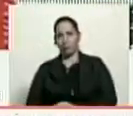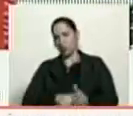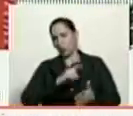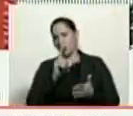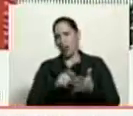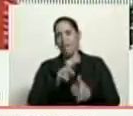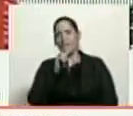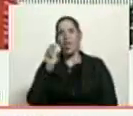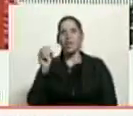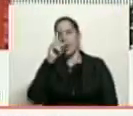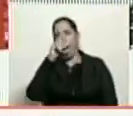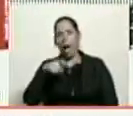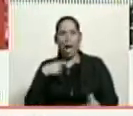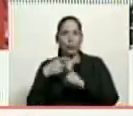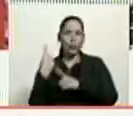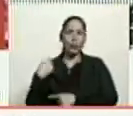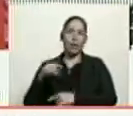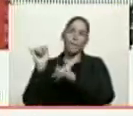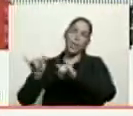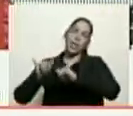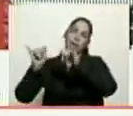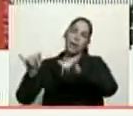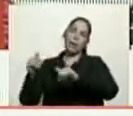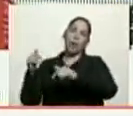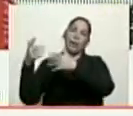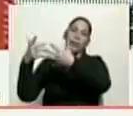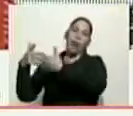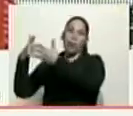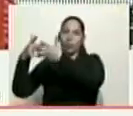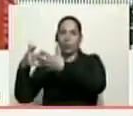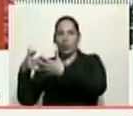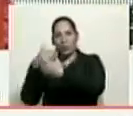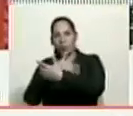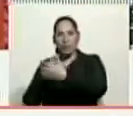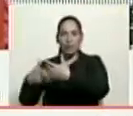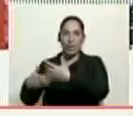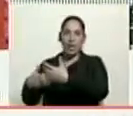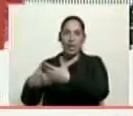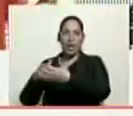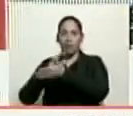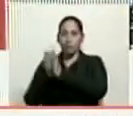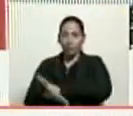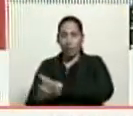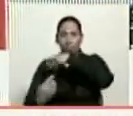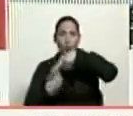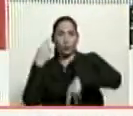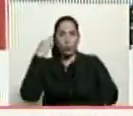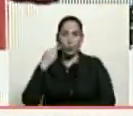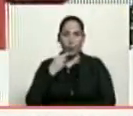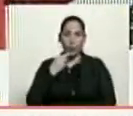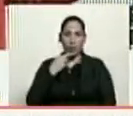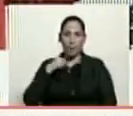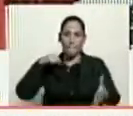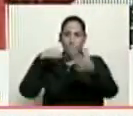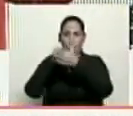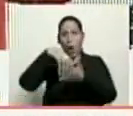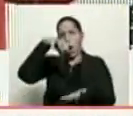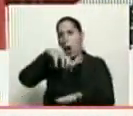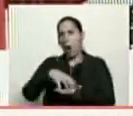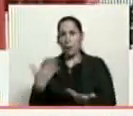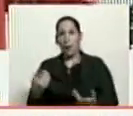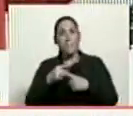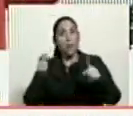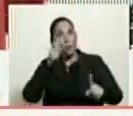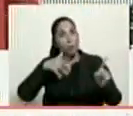eso. Mismo tiempo que tiene Estados Unidos tratando de salir de la revolución bolivariana. Nos dieron un golpe y el pueblo con la Fuerza Armada Nacional